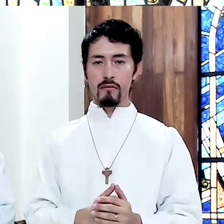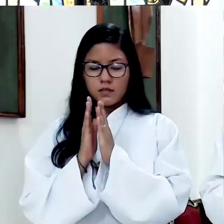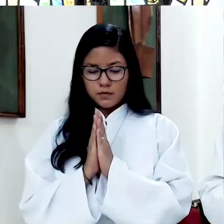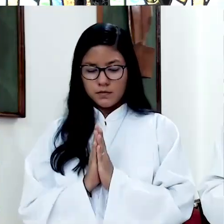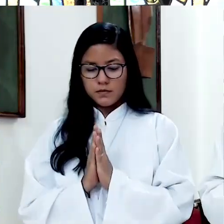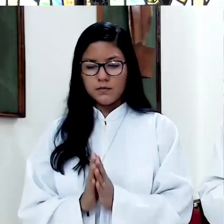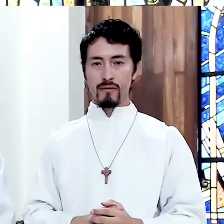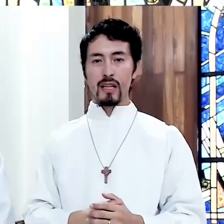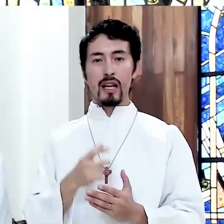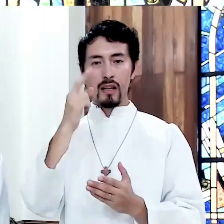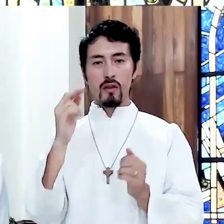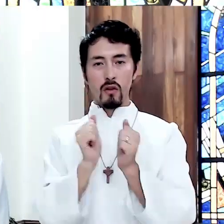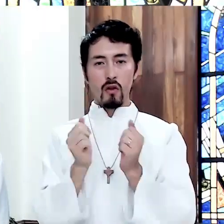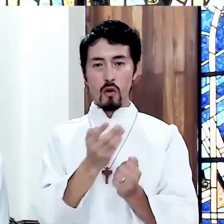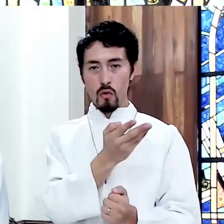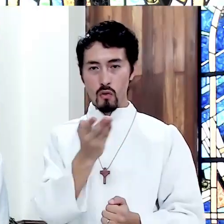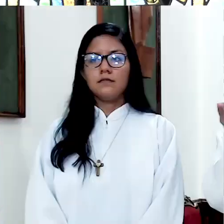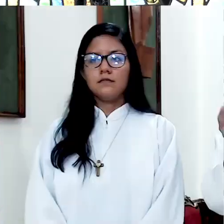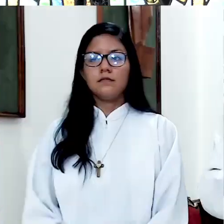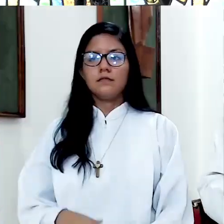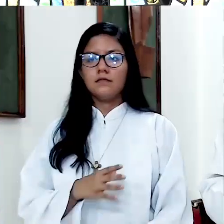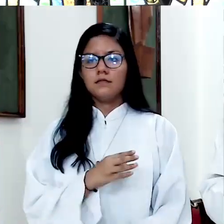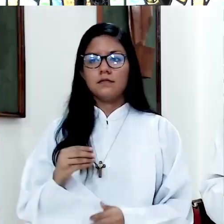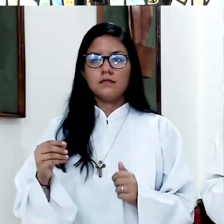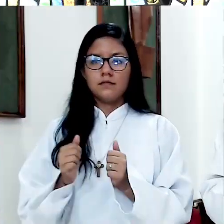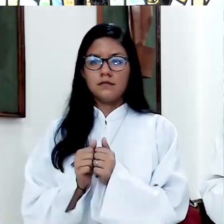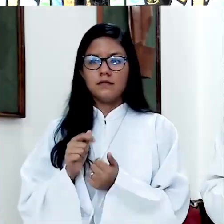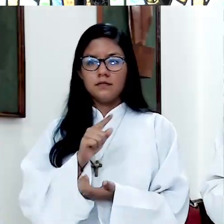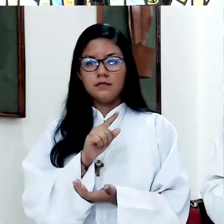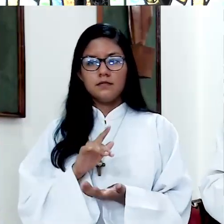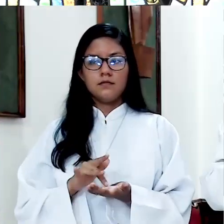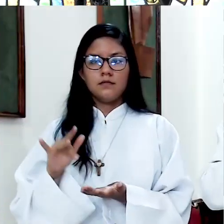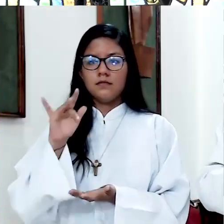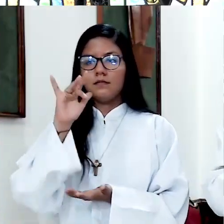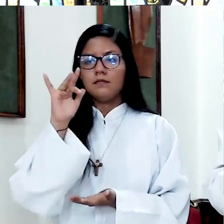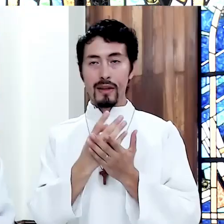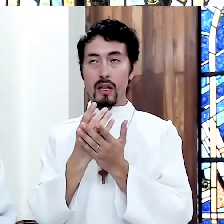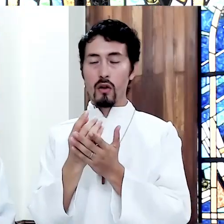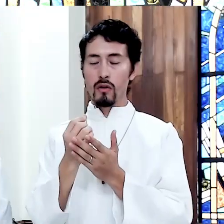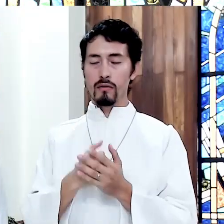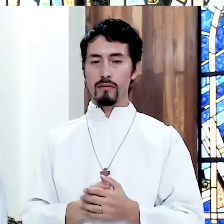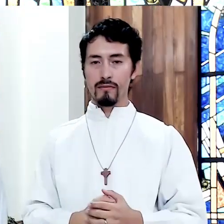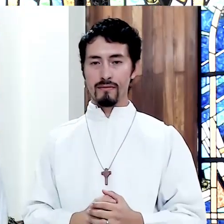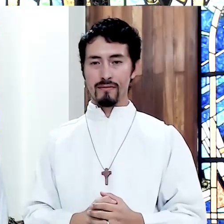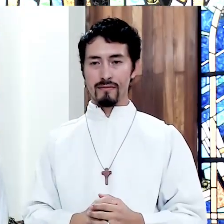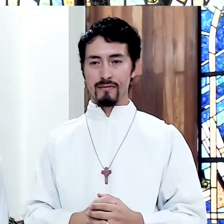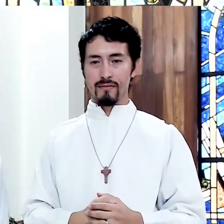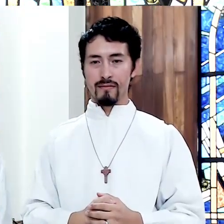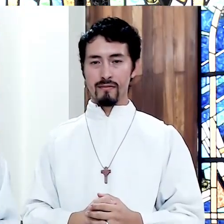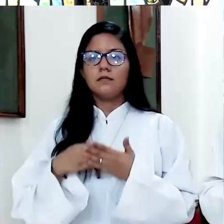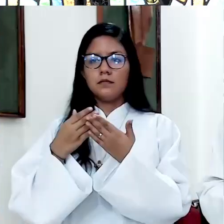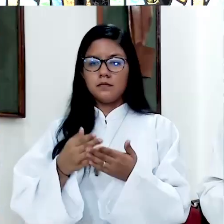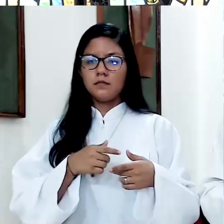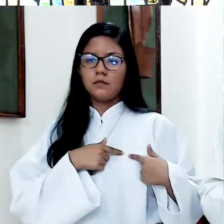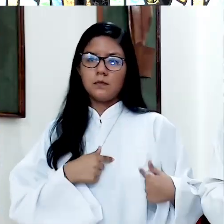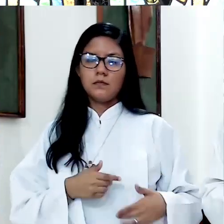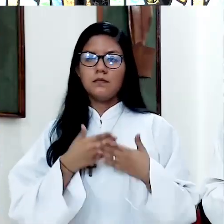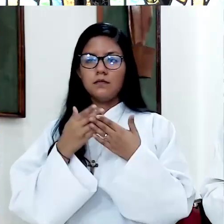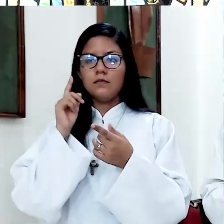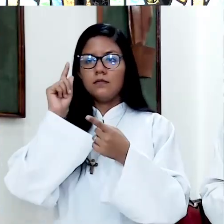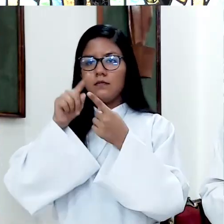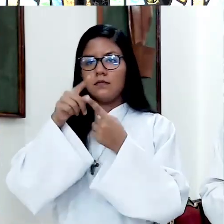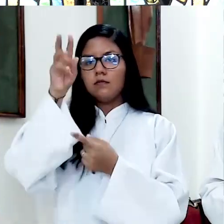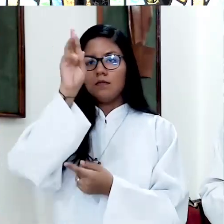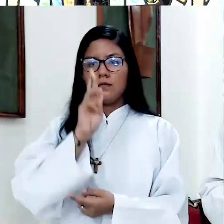esté con ustedes. Y con tu espíritu. Levantemos el corazón. Lo tenemos levantado hacia el Señor. Demos gracias al